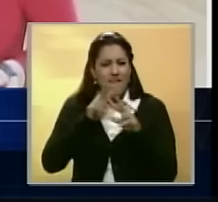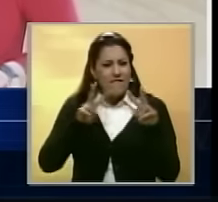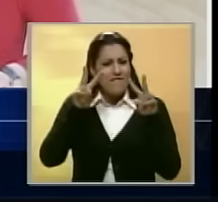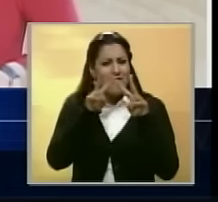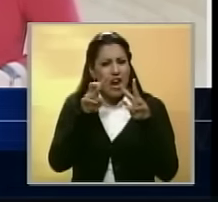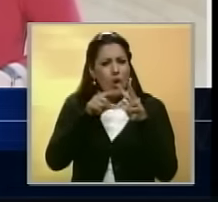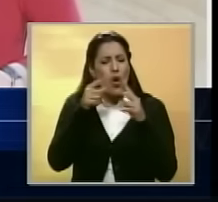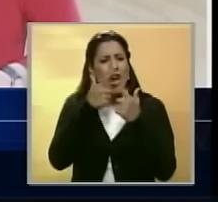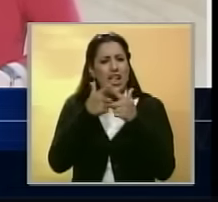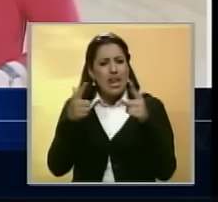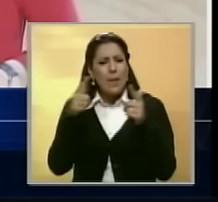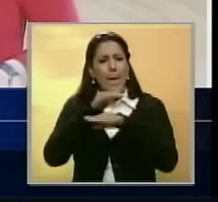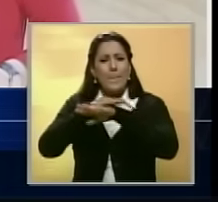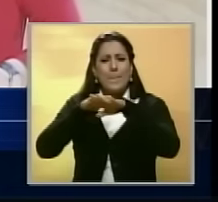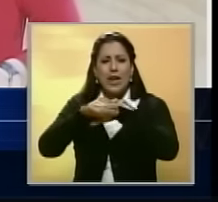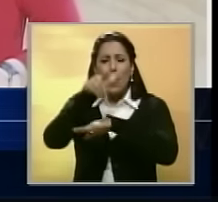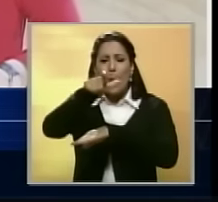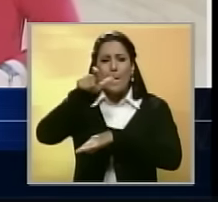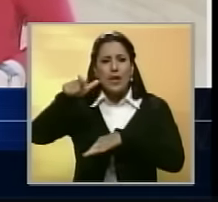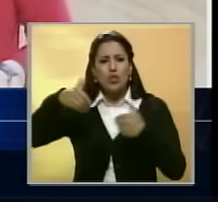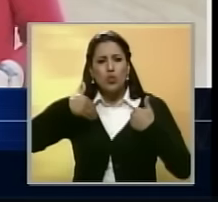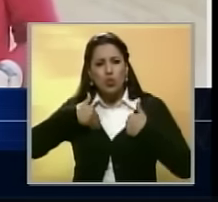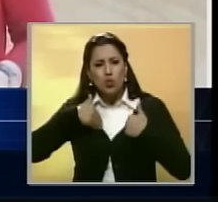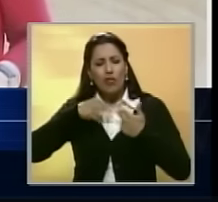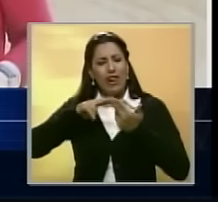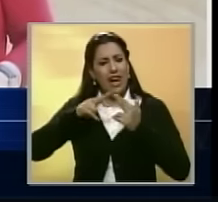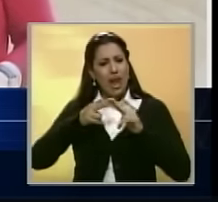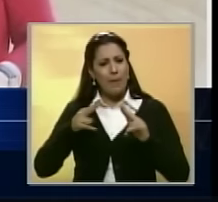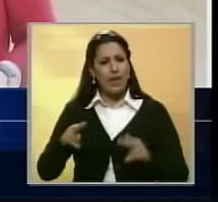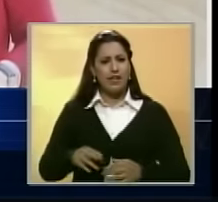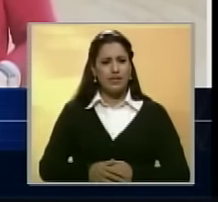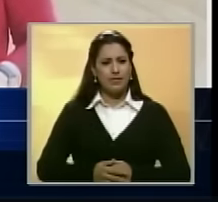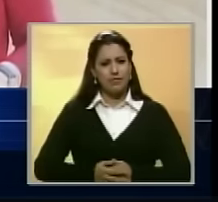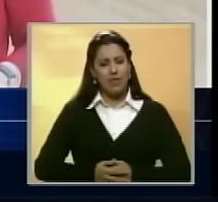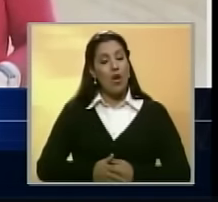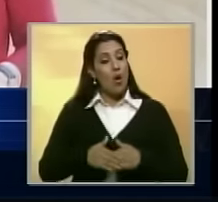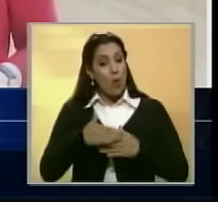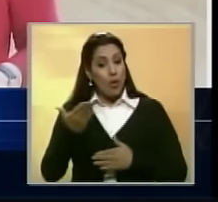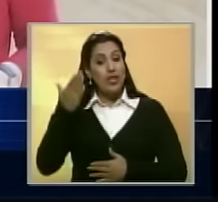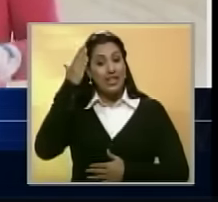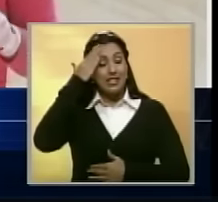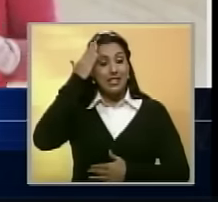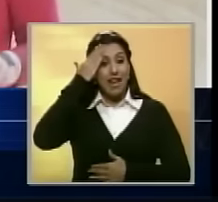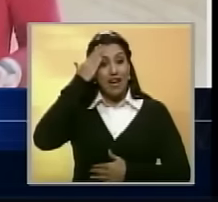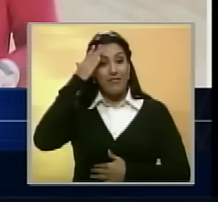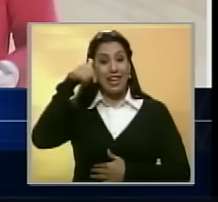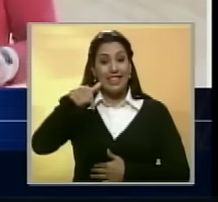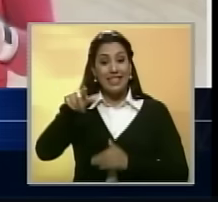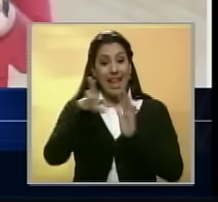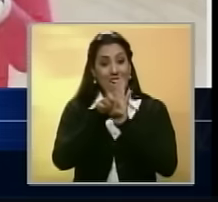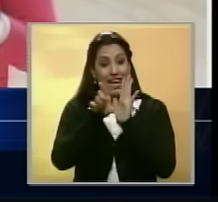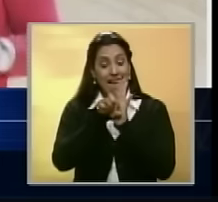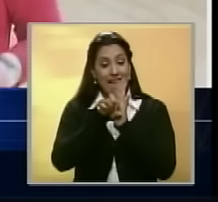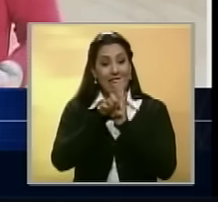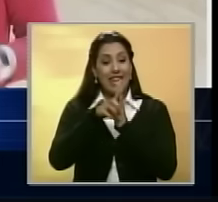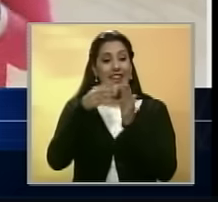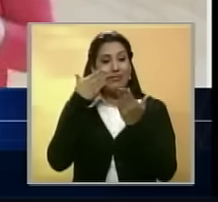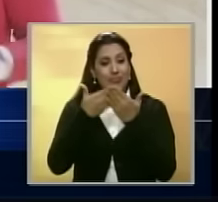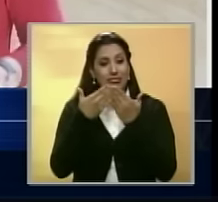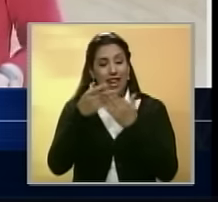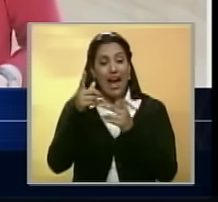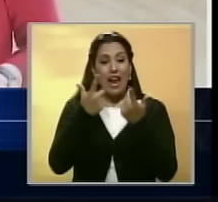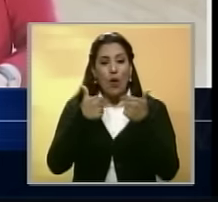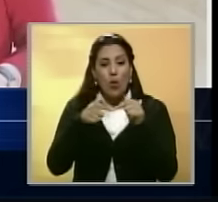busque la amnistía, el perdón de la víctima, que busca la reconciliación. Porque sabemos que esta ley está contemplada